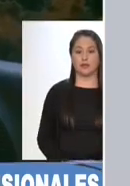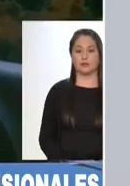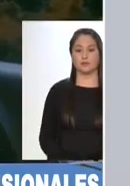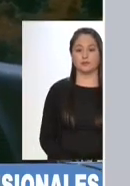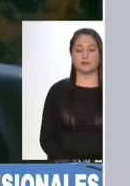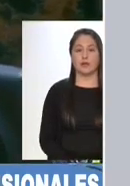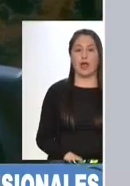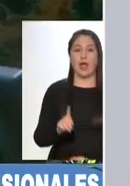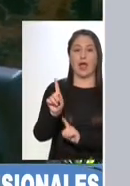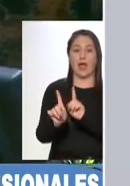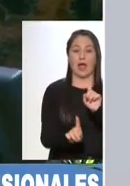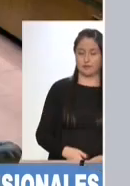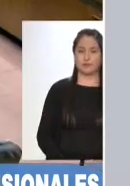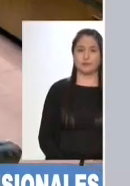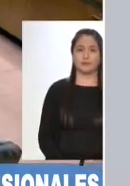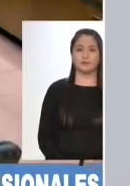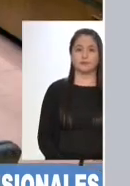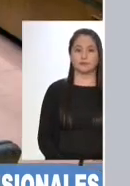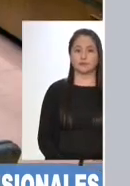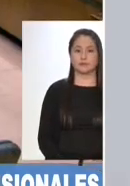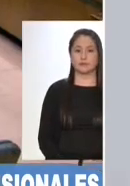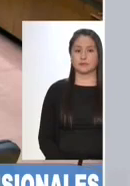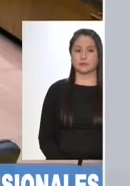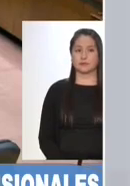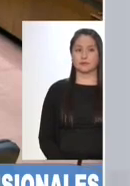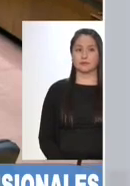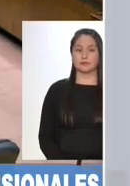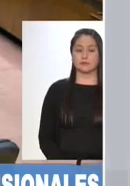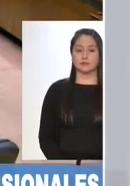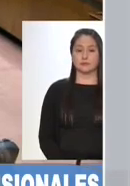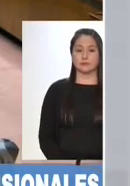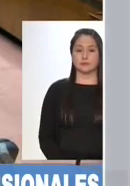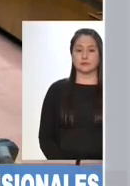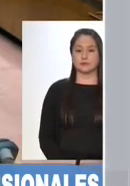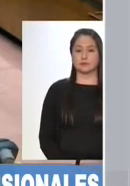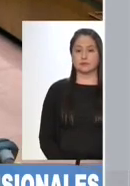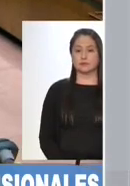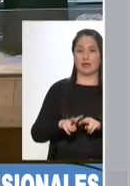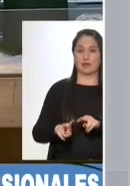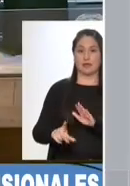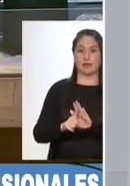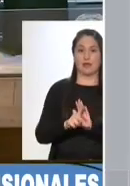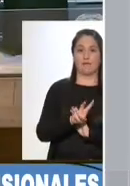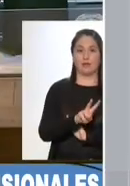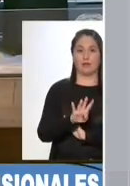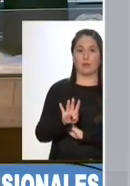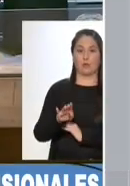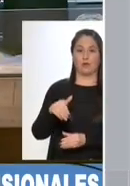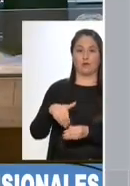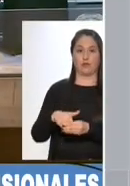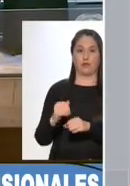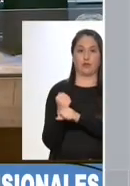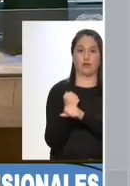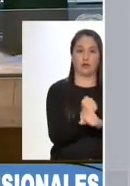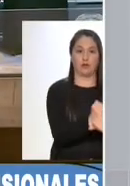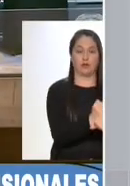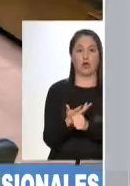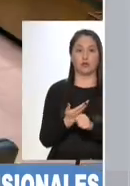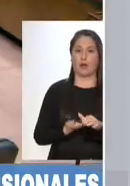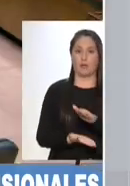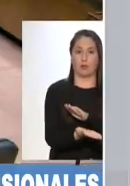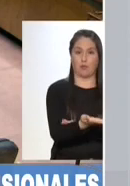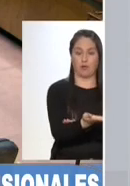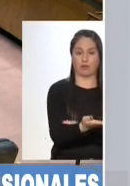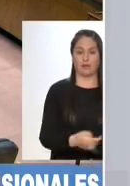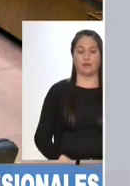argumentaciones en el Senado. Varios senadores y senadoras que votaron a favor de este proyecto pero que igualmente dijeron con indicaciones